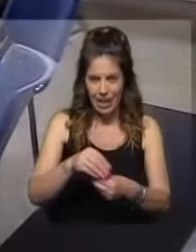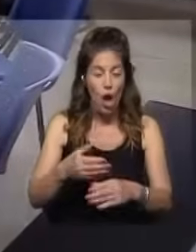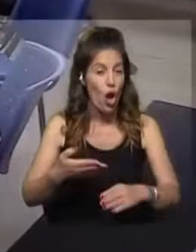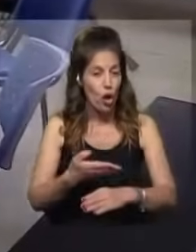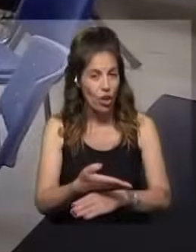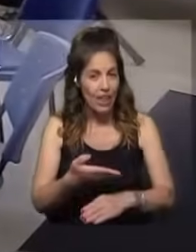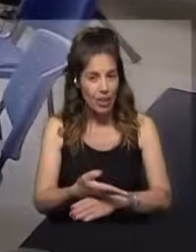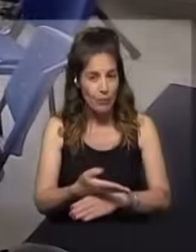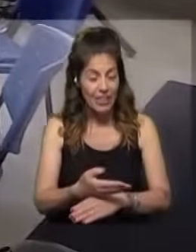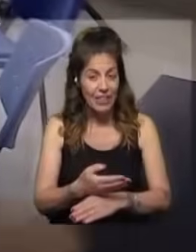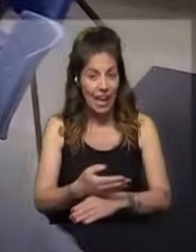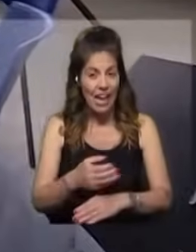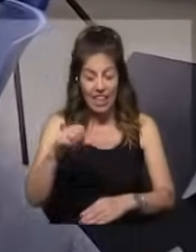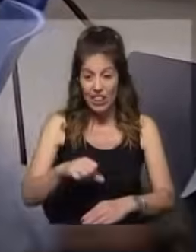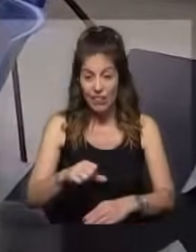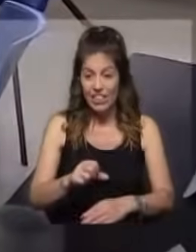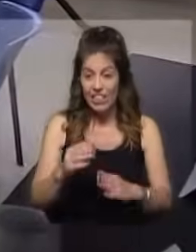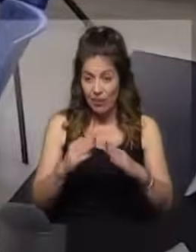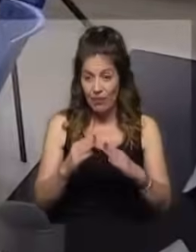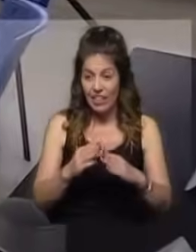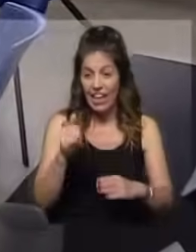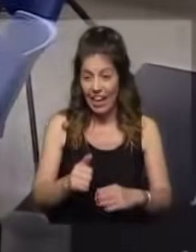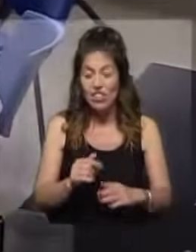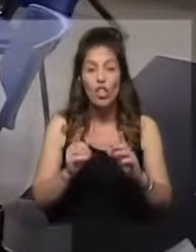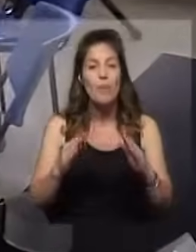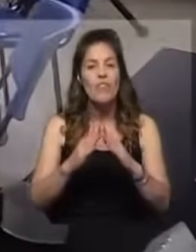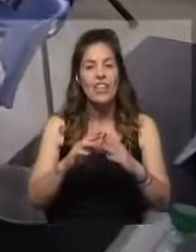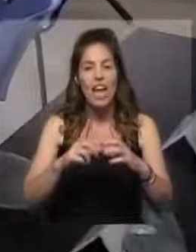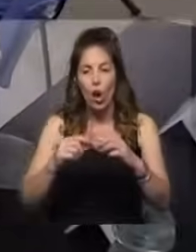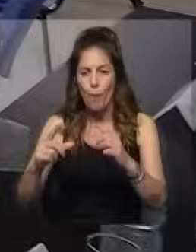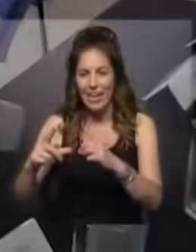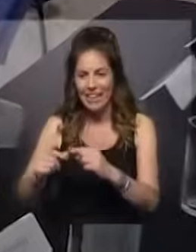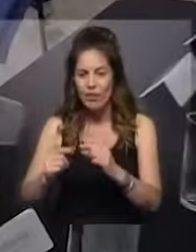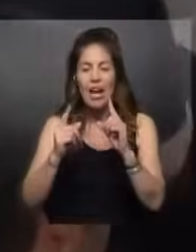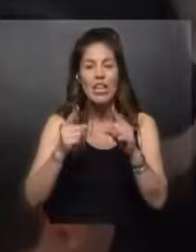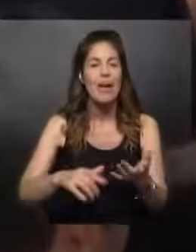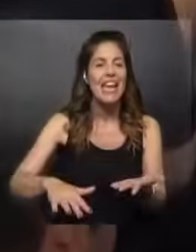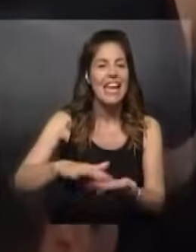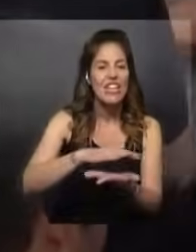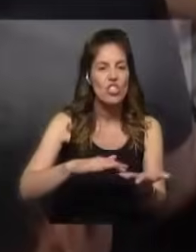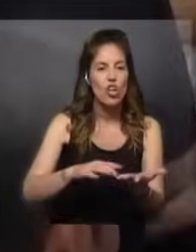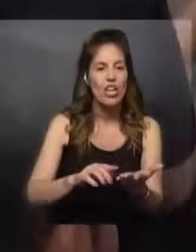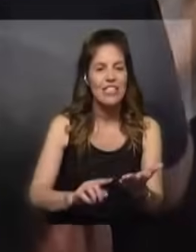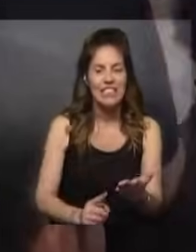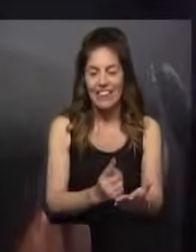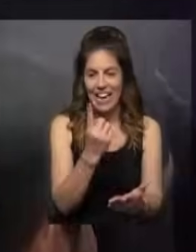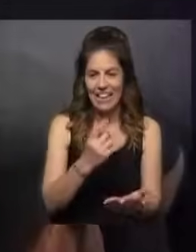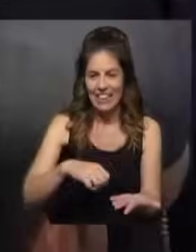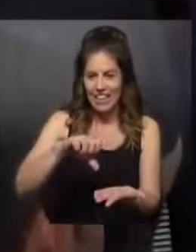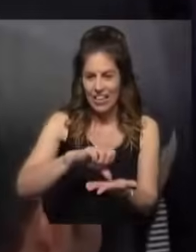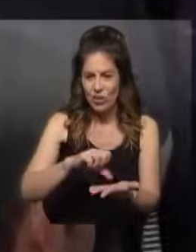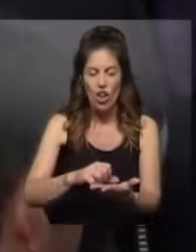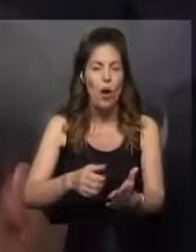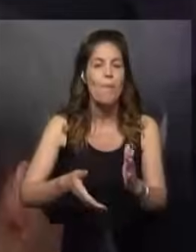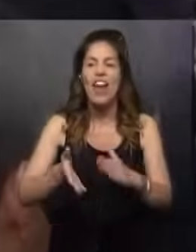impresionante y el déficit de vivienda que hay sino que además es vivienda cooperativa Pero además en zonas centrales de la ciudad no estamos mandando